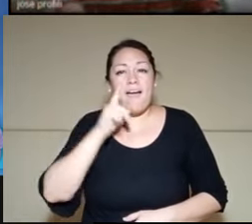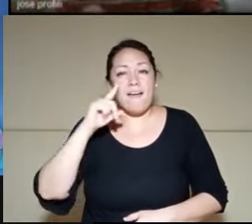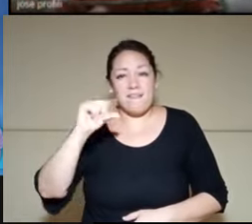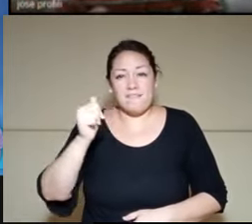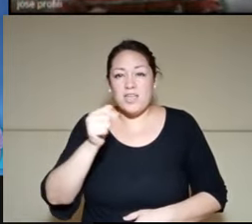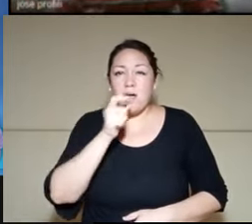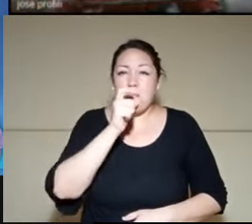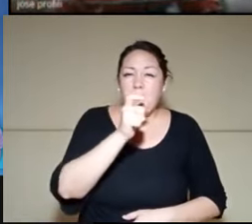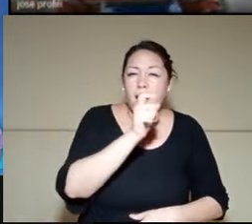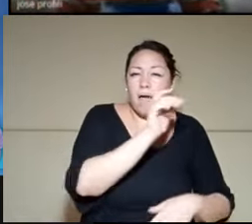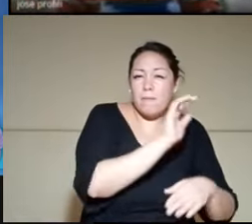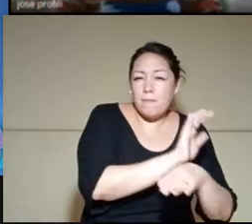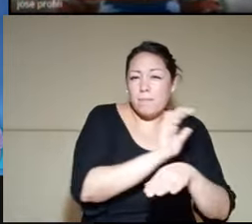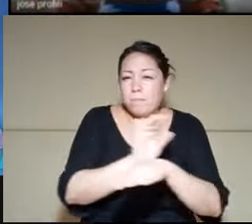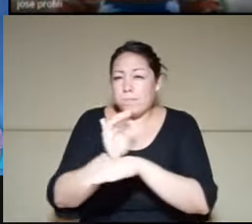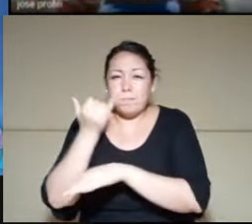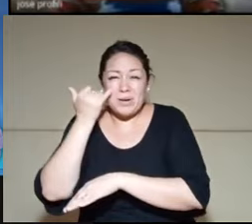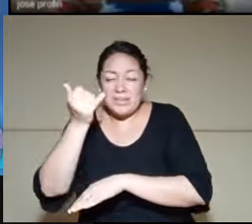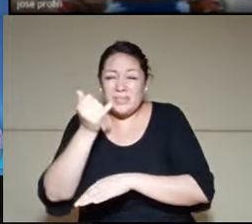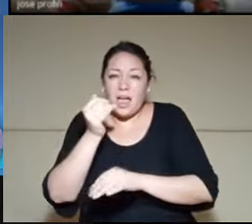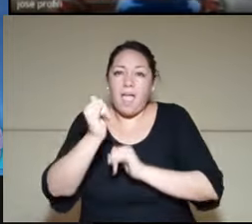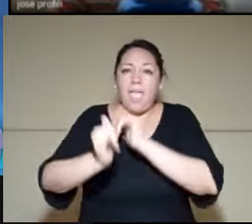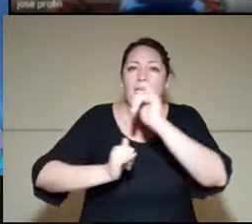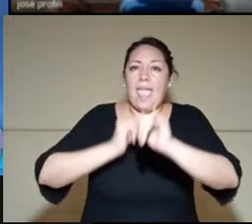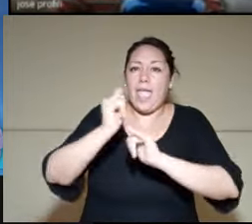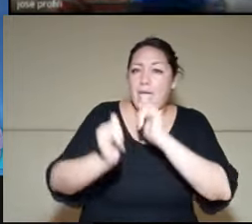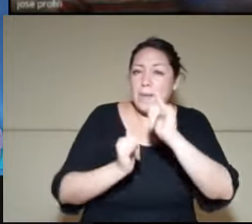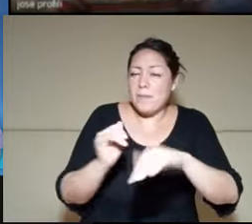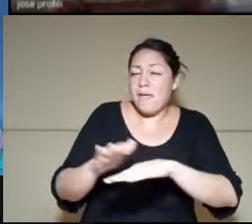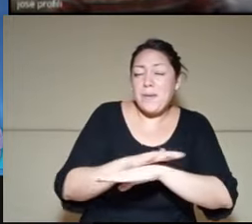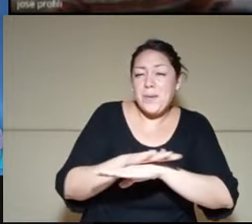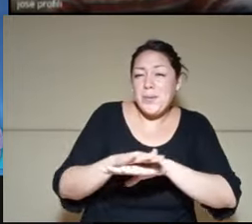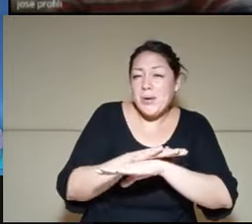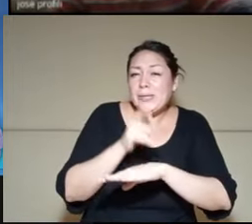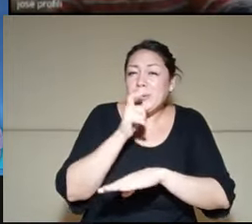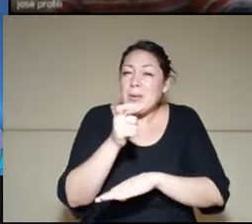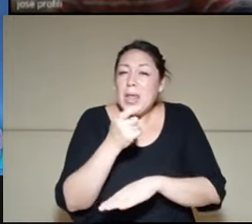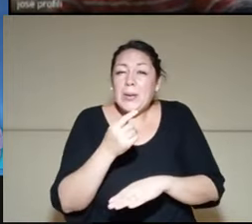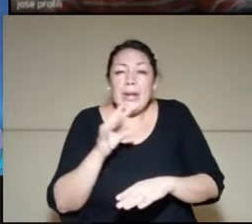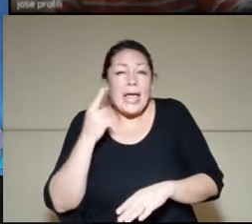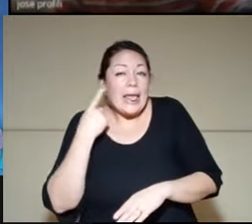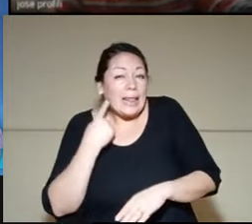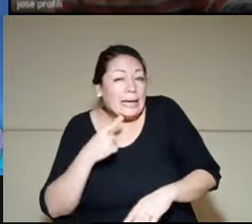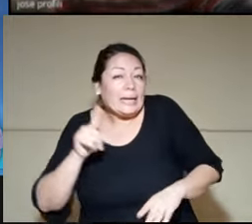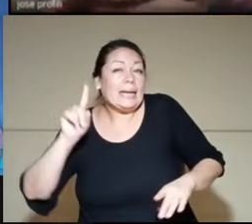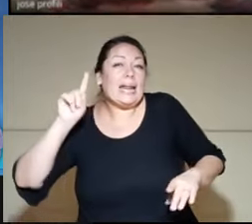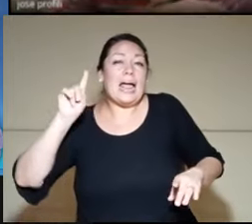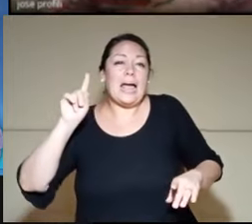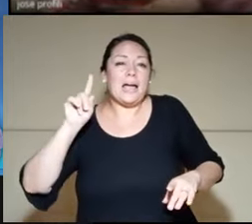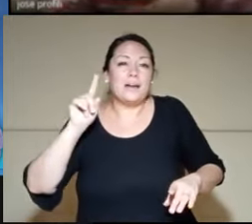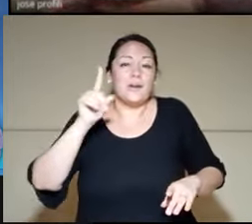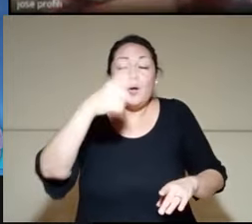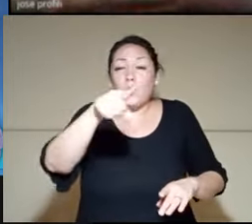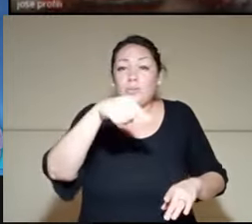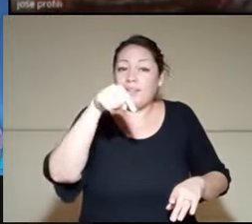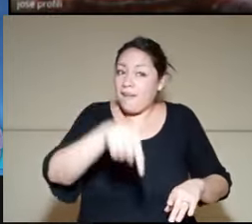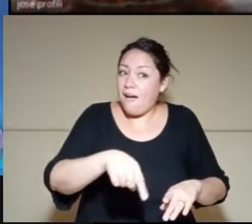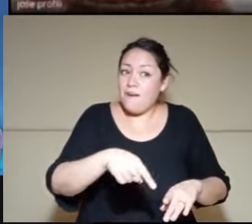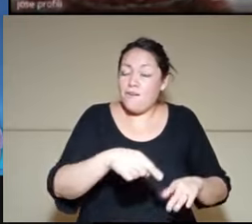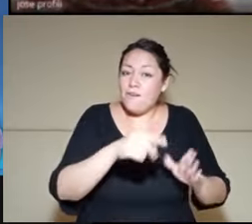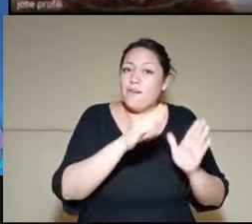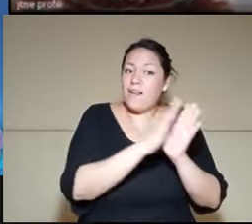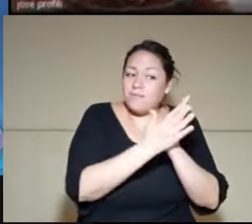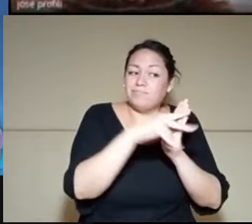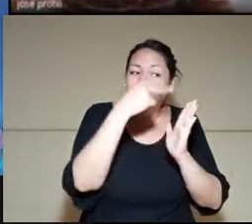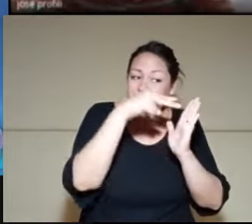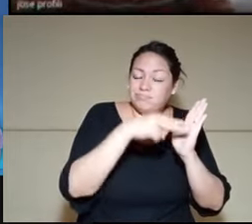cuestiones de términos, de vocablos y de palabras raras que porque eso es lo que van a tener ahora,